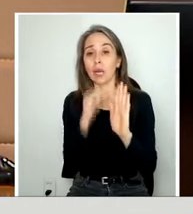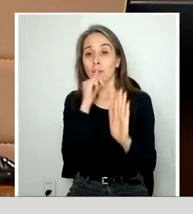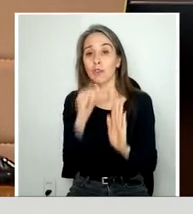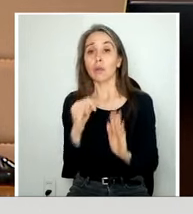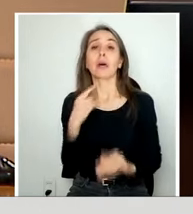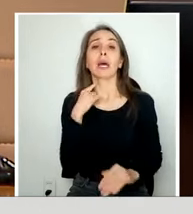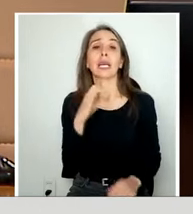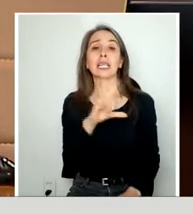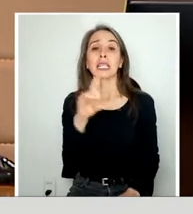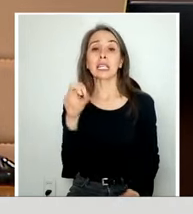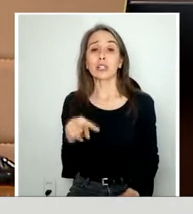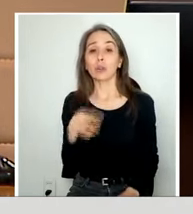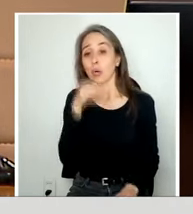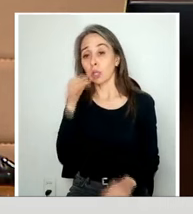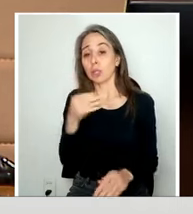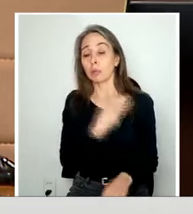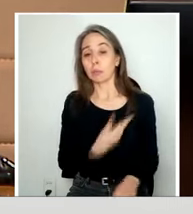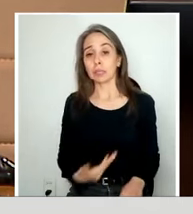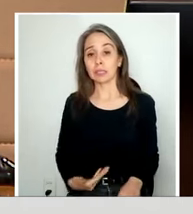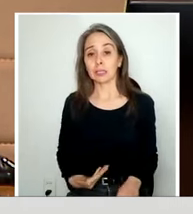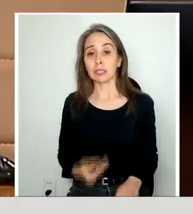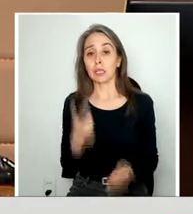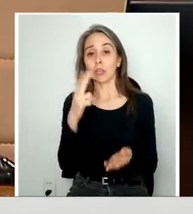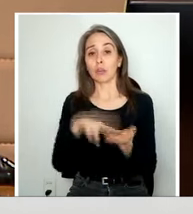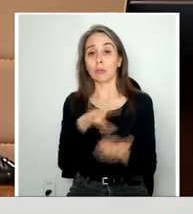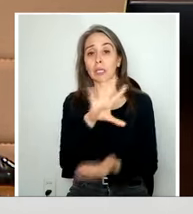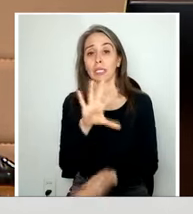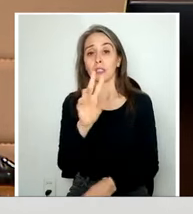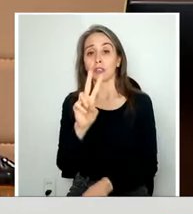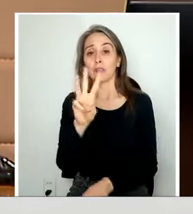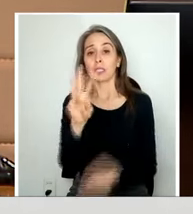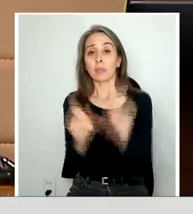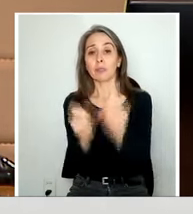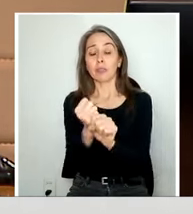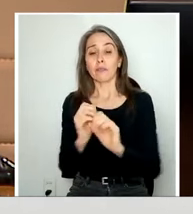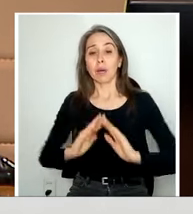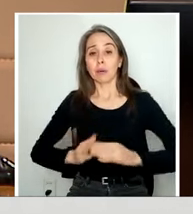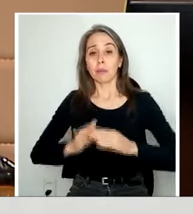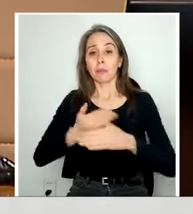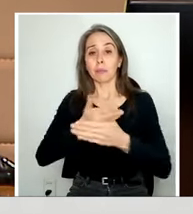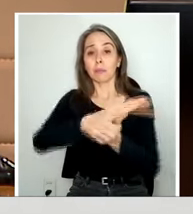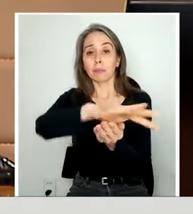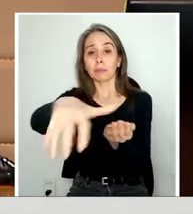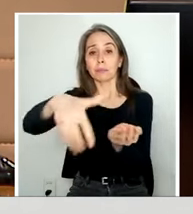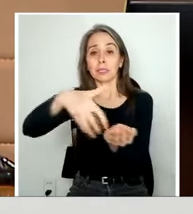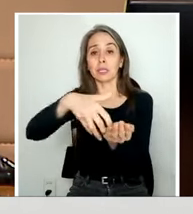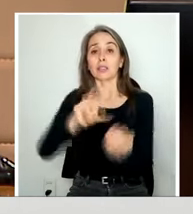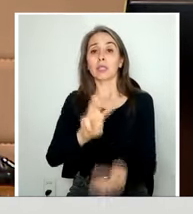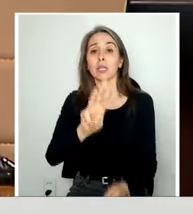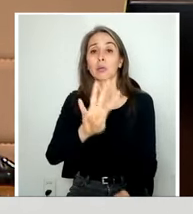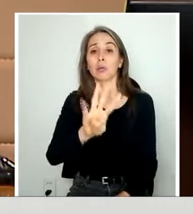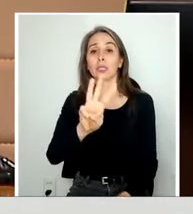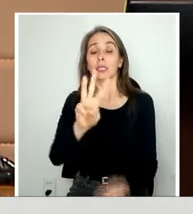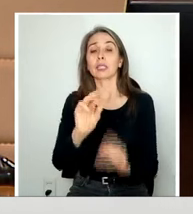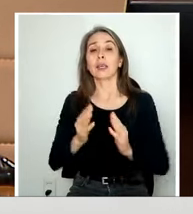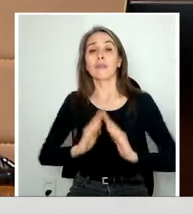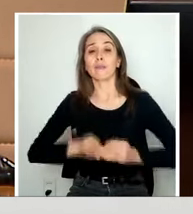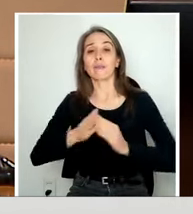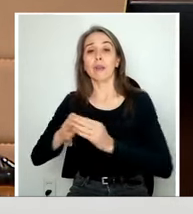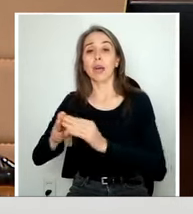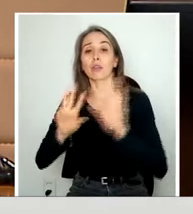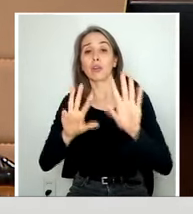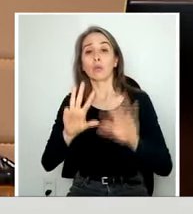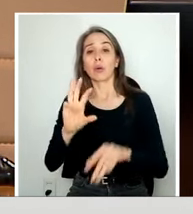presidente 2.523 Pescadores artesanales 343 embarcaciones 902